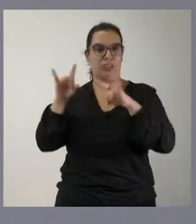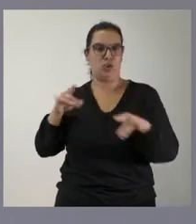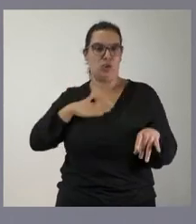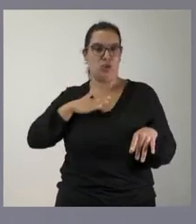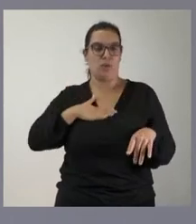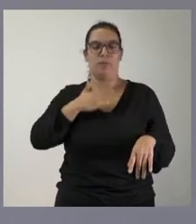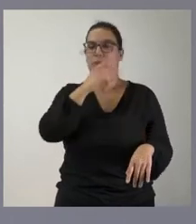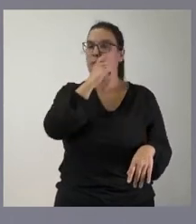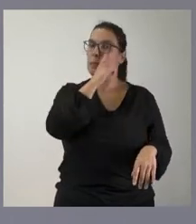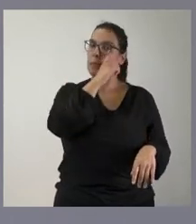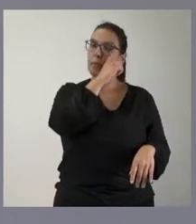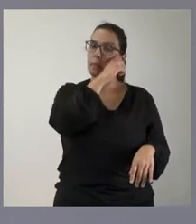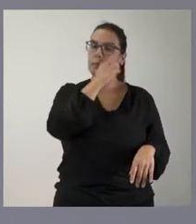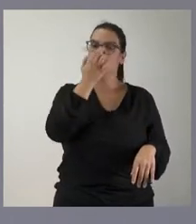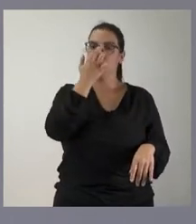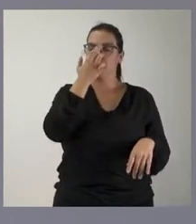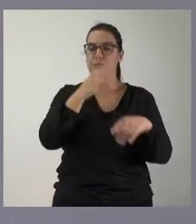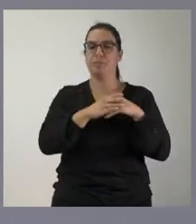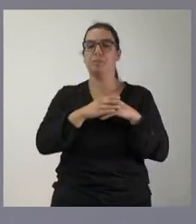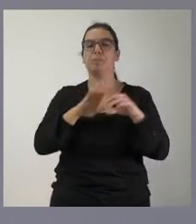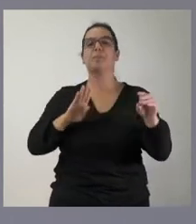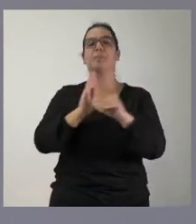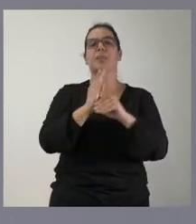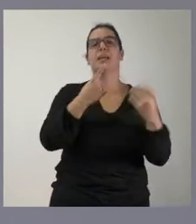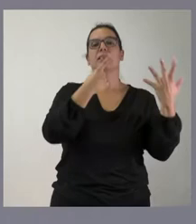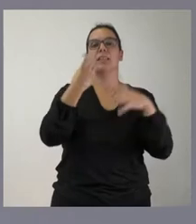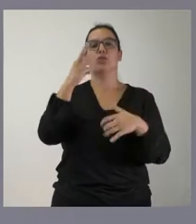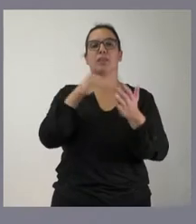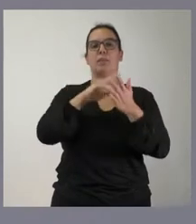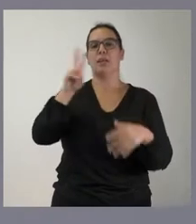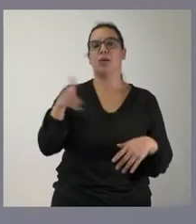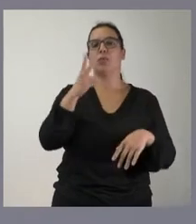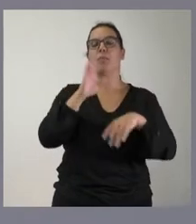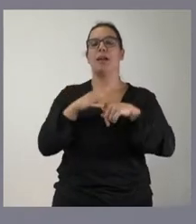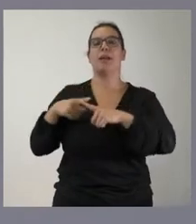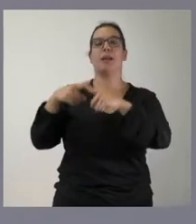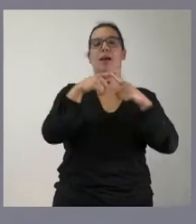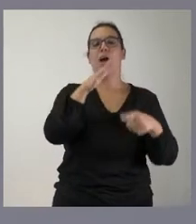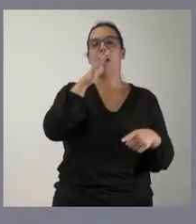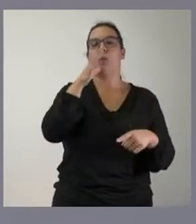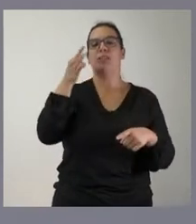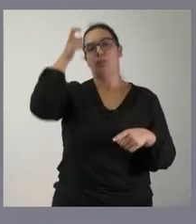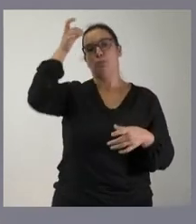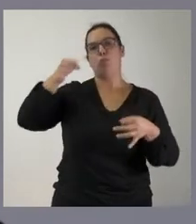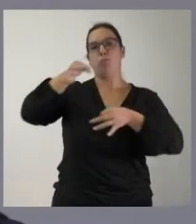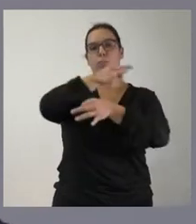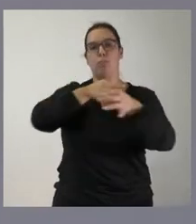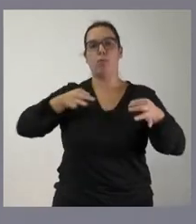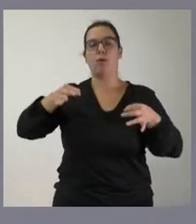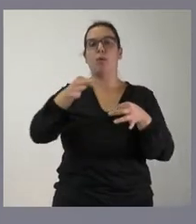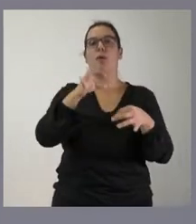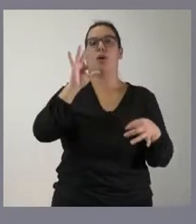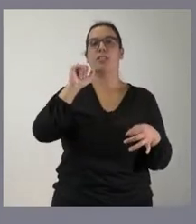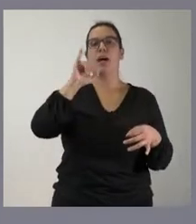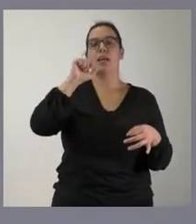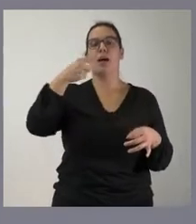es la asignación de 630.000 euros para la distribución de Agua de la mancomunidad de